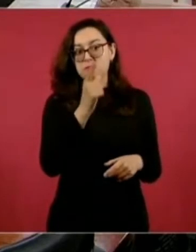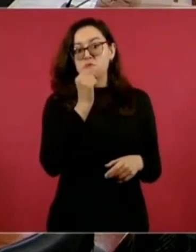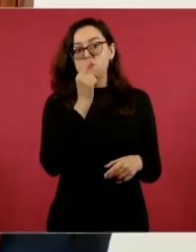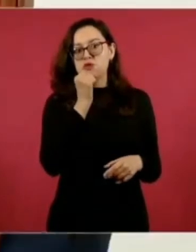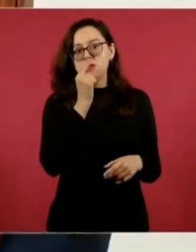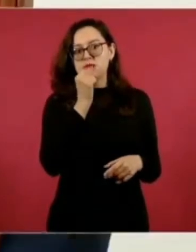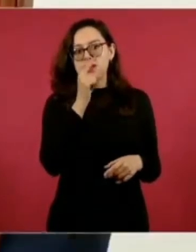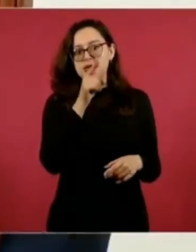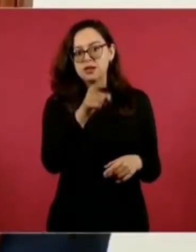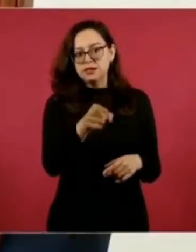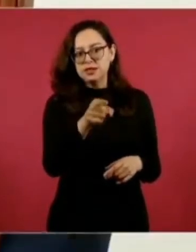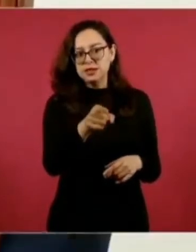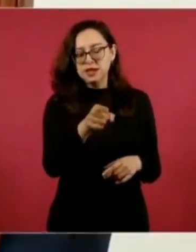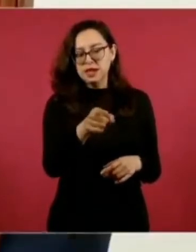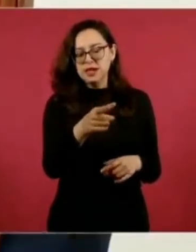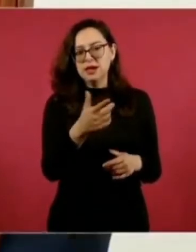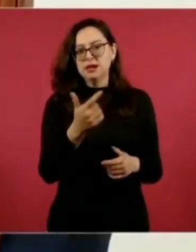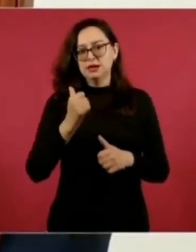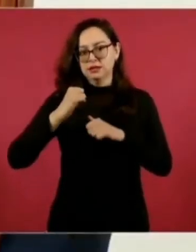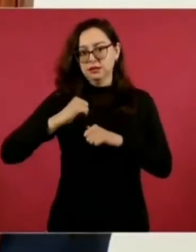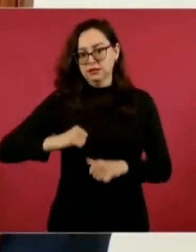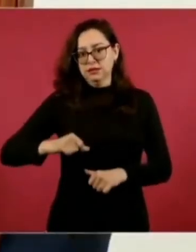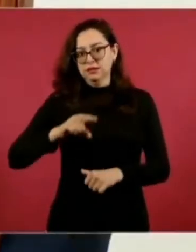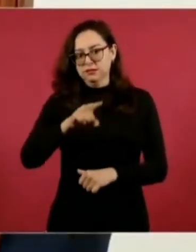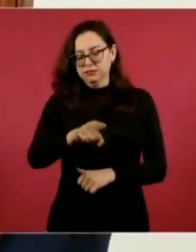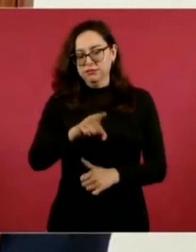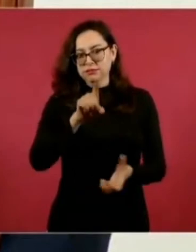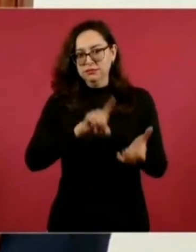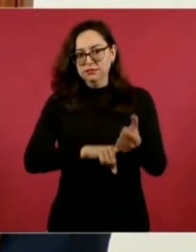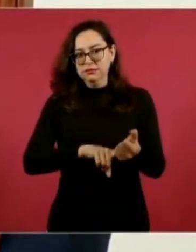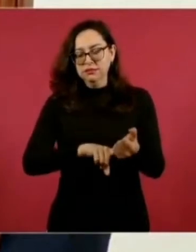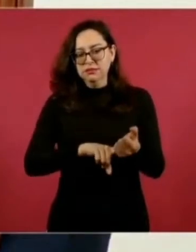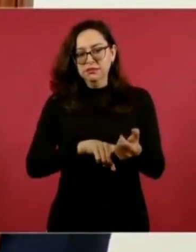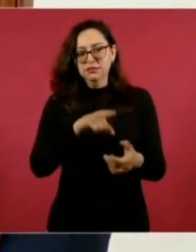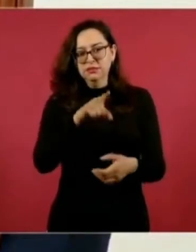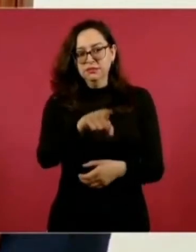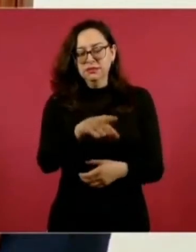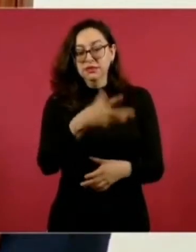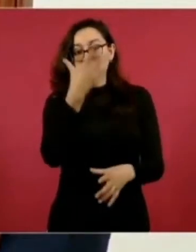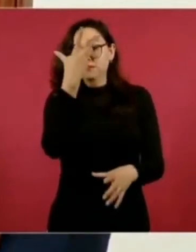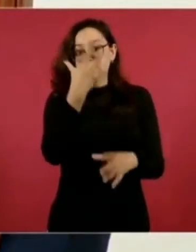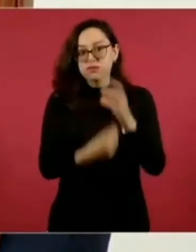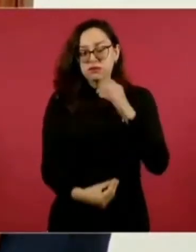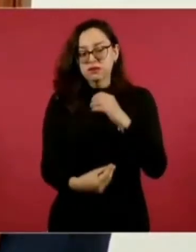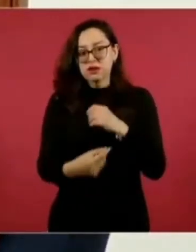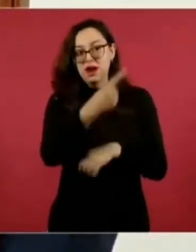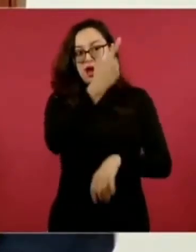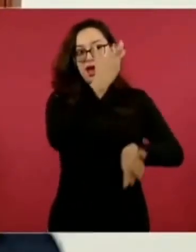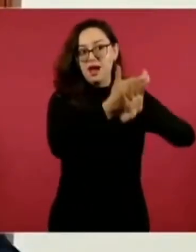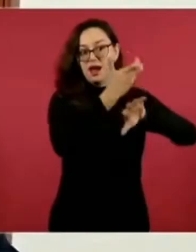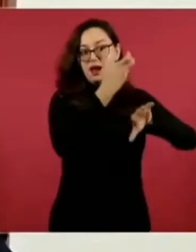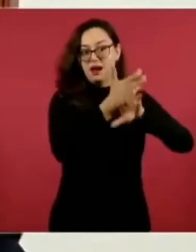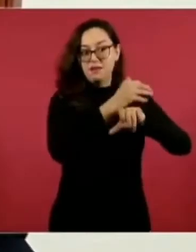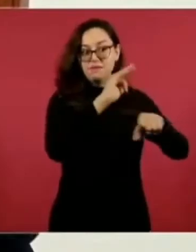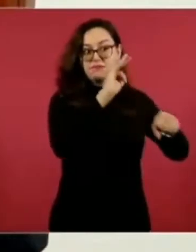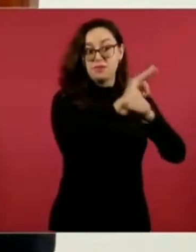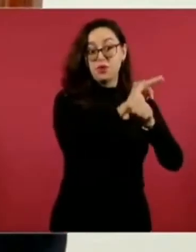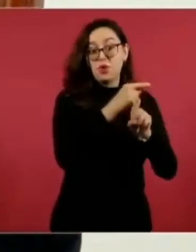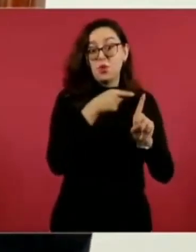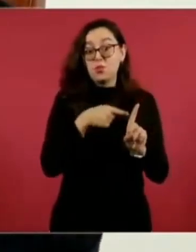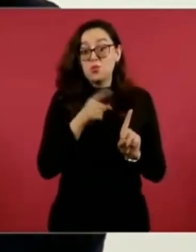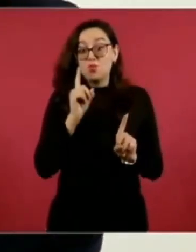asilo. y en la sentencia donde le dan el asilo